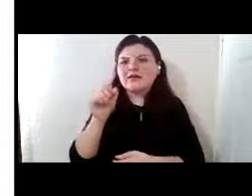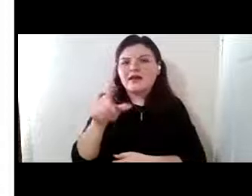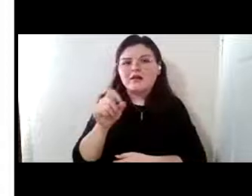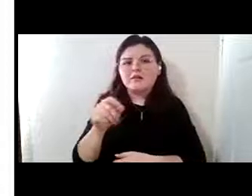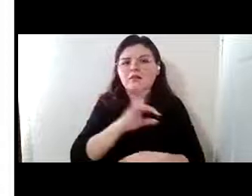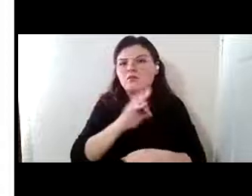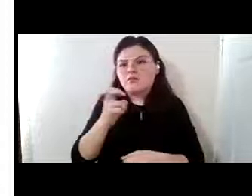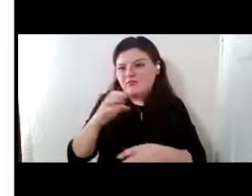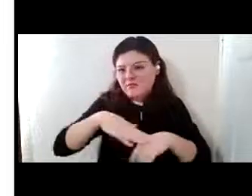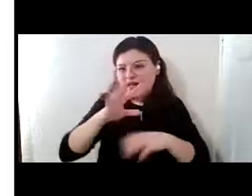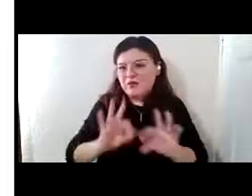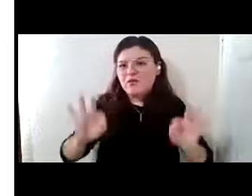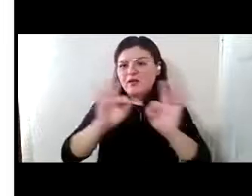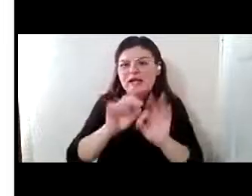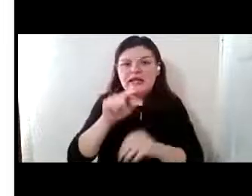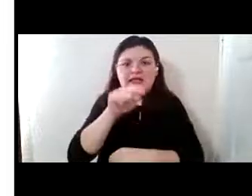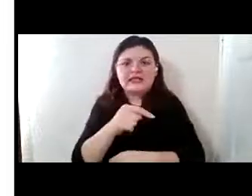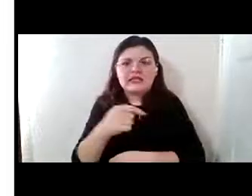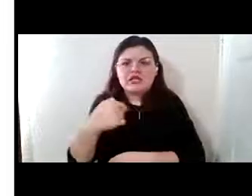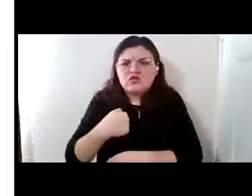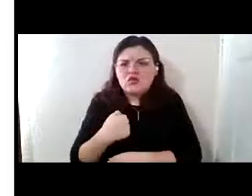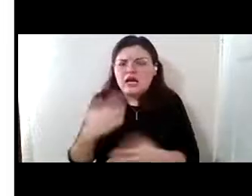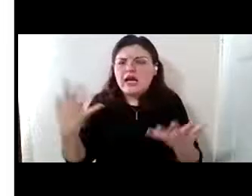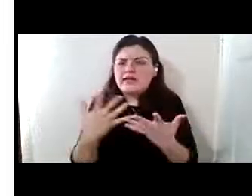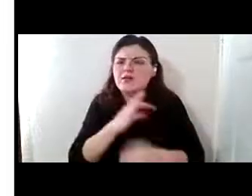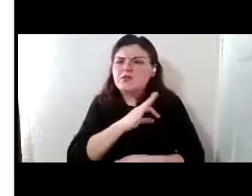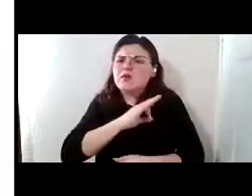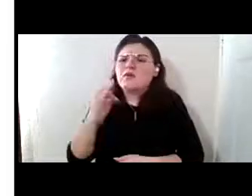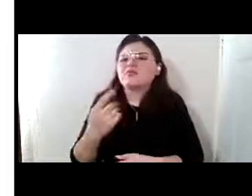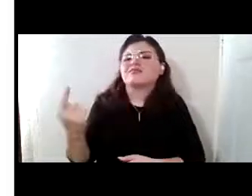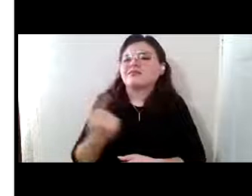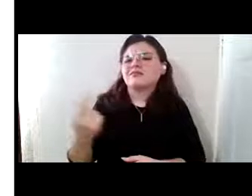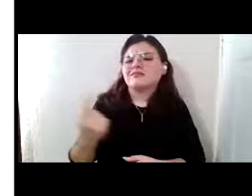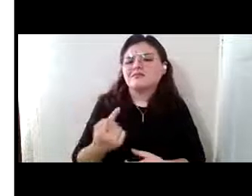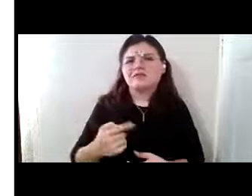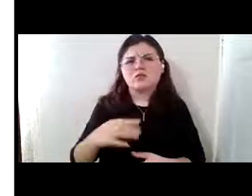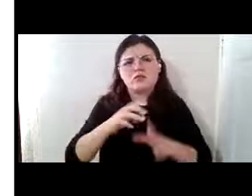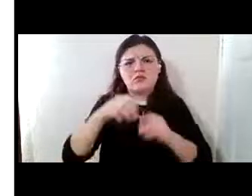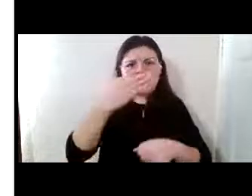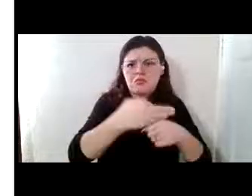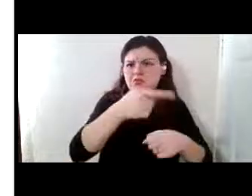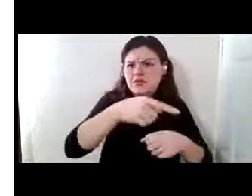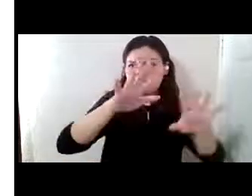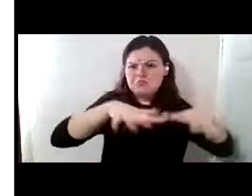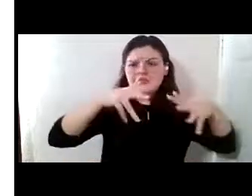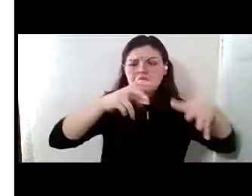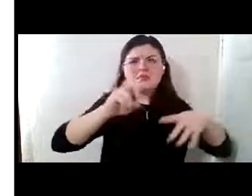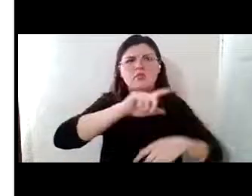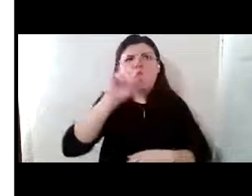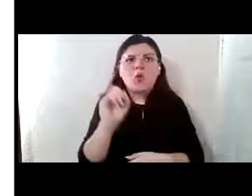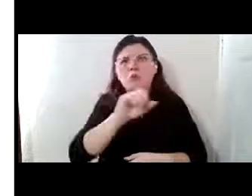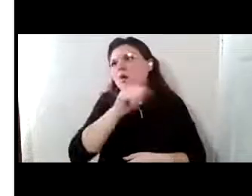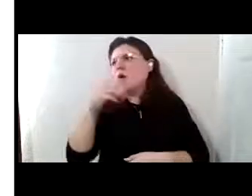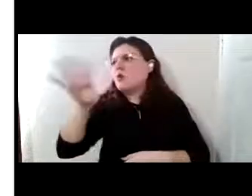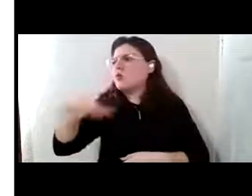hacer? Si ya identifiqué el qué estoy haciendo, estoy en esta conferencia, a lo mejor entré a otras, a lo mejor estoy buscando información, a lo